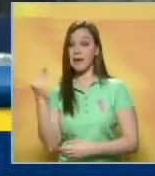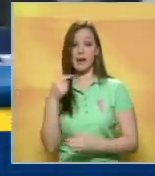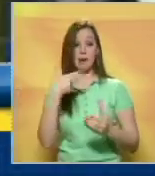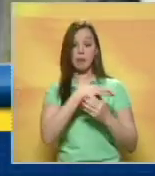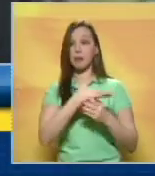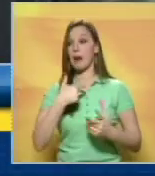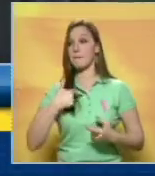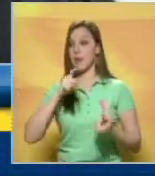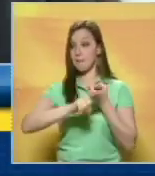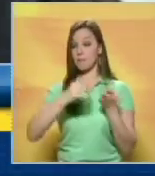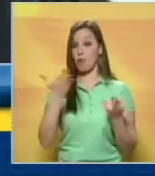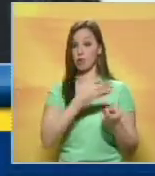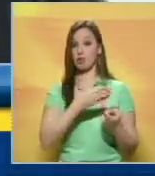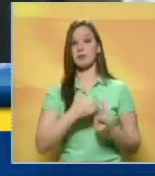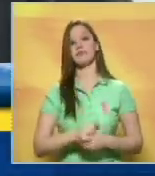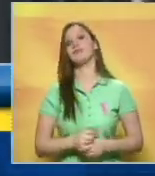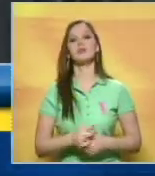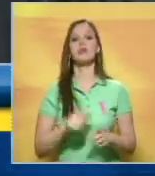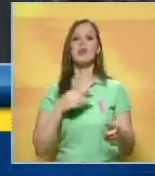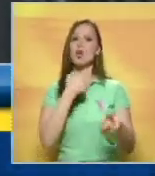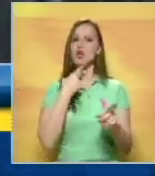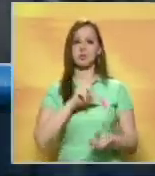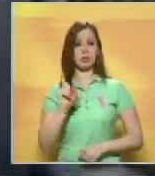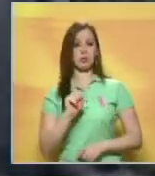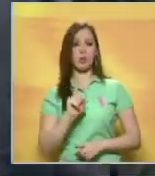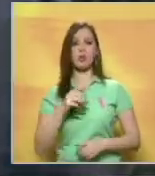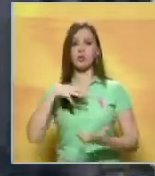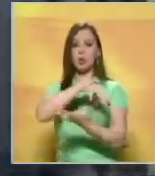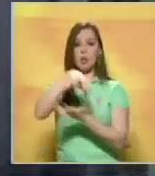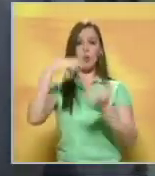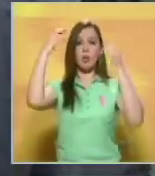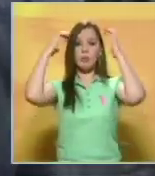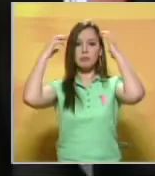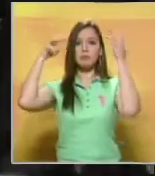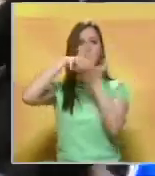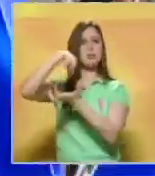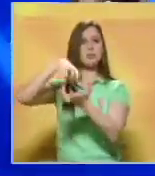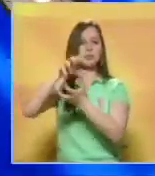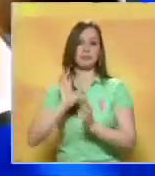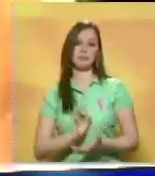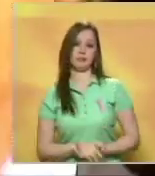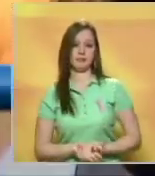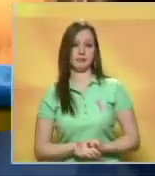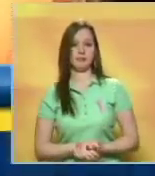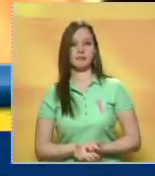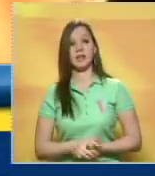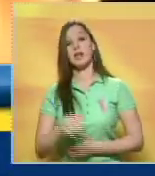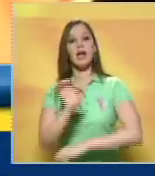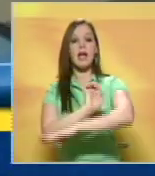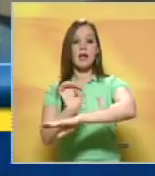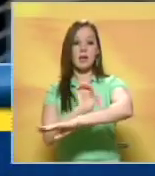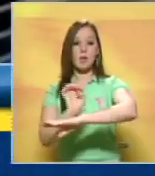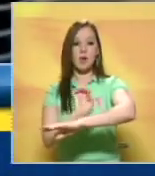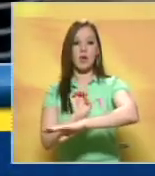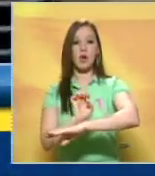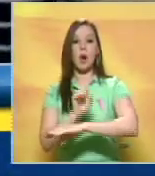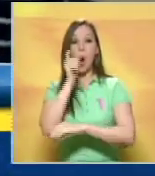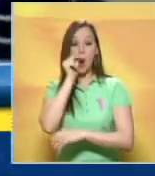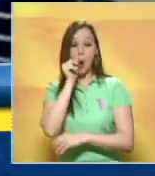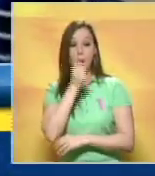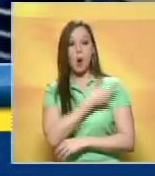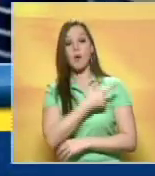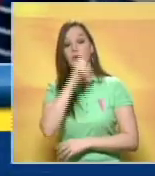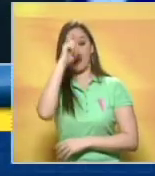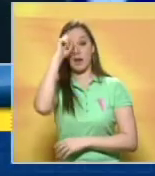y trató de evitar la extradición, alegando que sufría problemas mentales. En Ecuador, Alfonso Espinosa